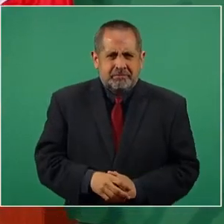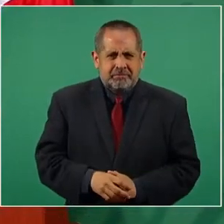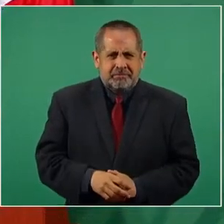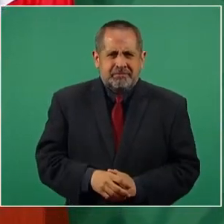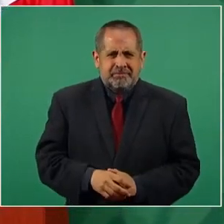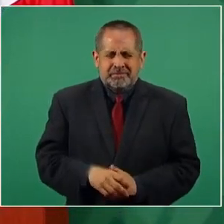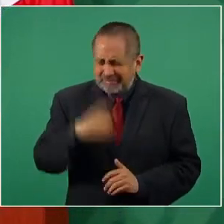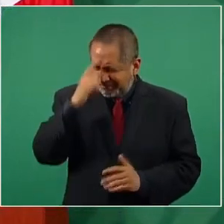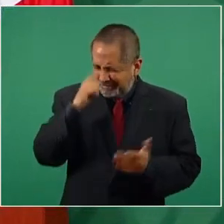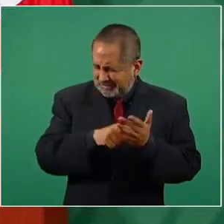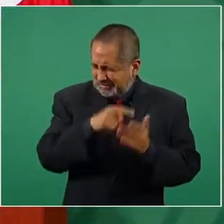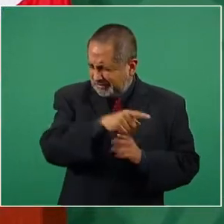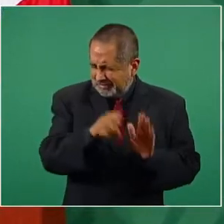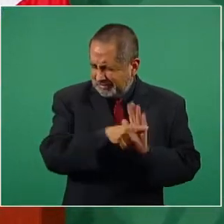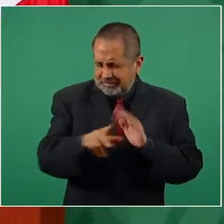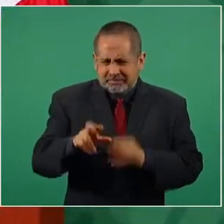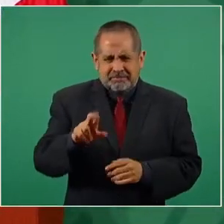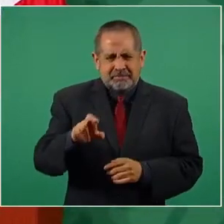Creo que en el Reforma